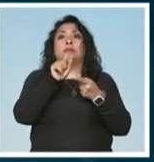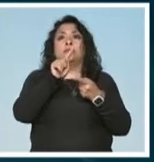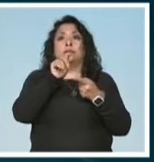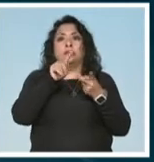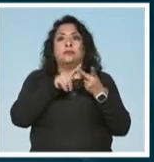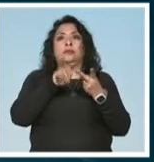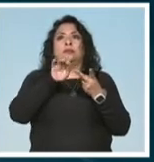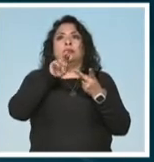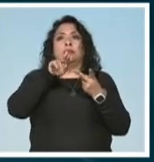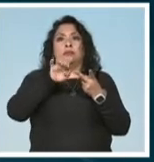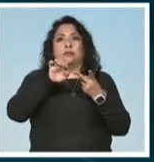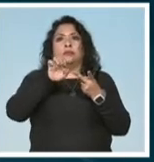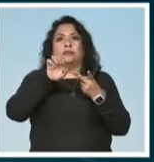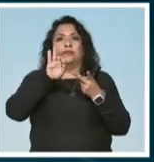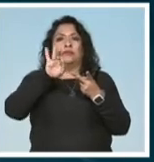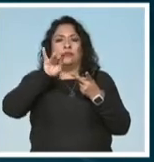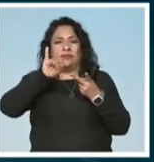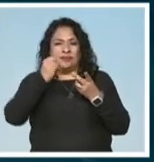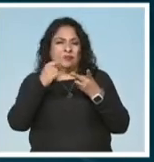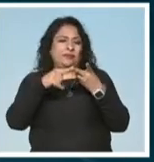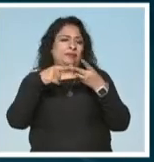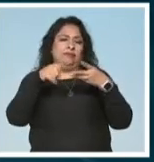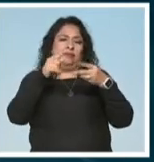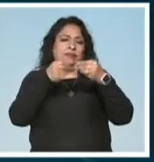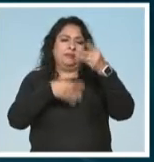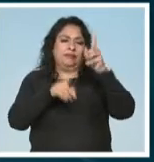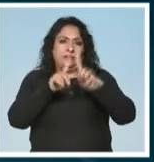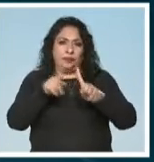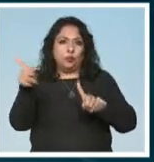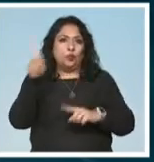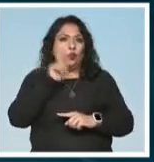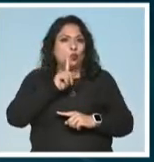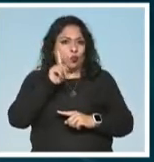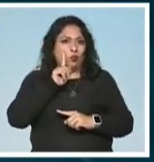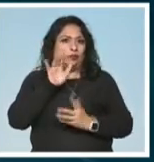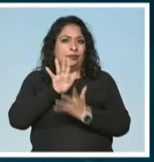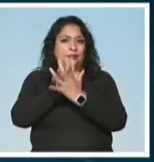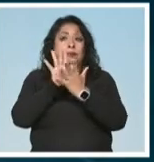Final Fantasy, Night Kingdom. En fin, ahí está esta mujer